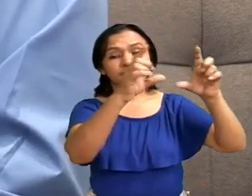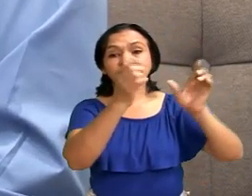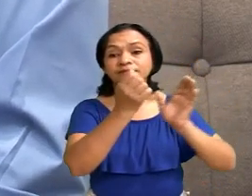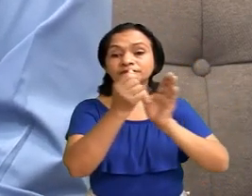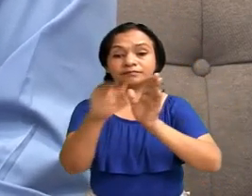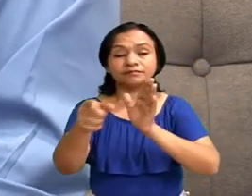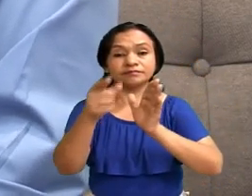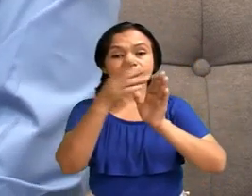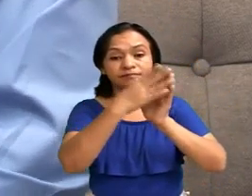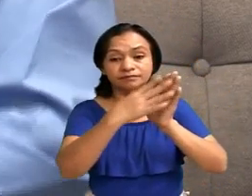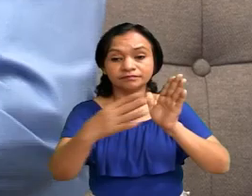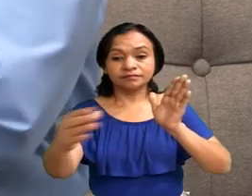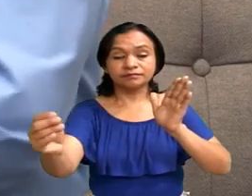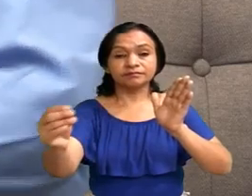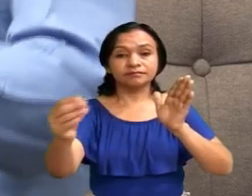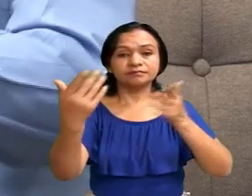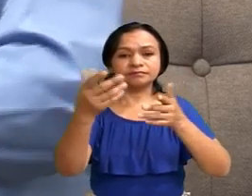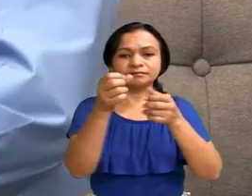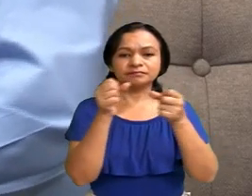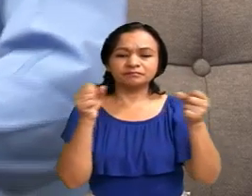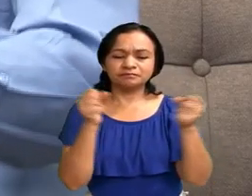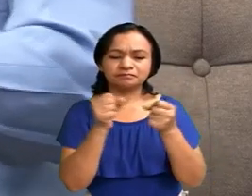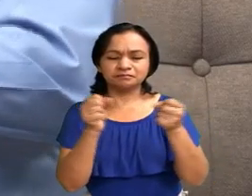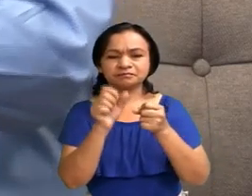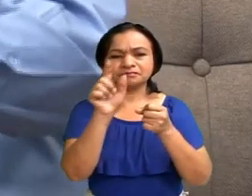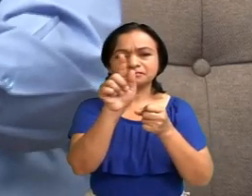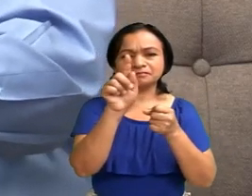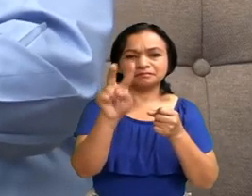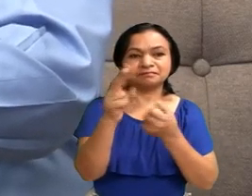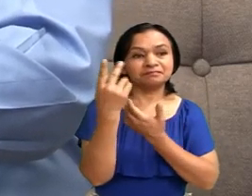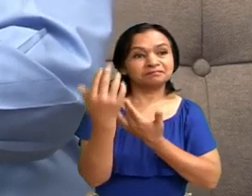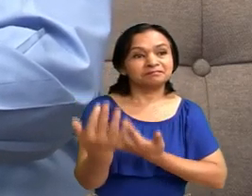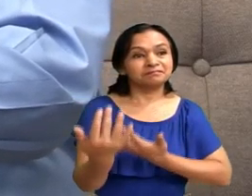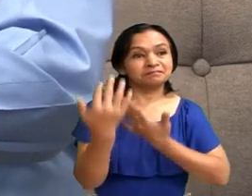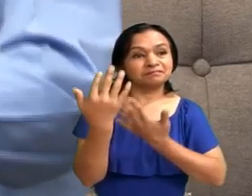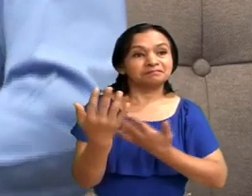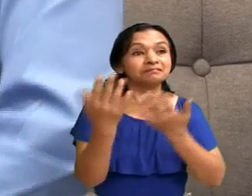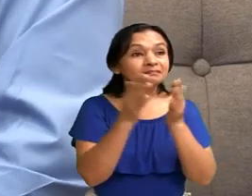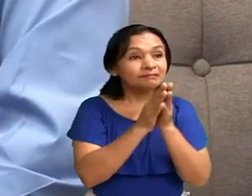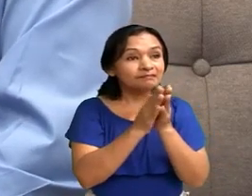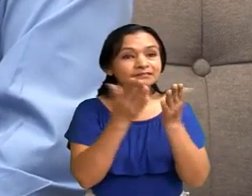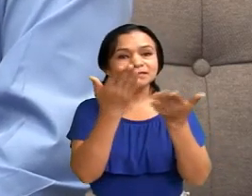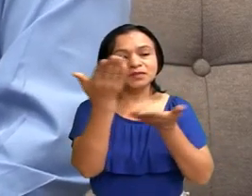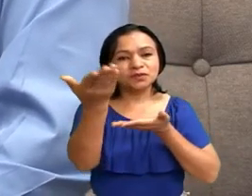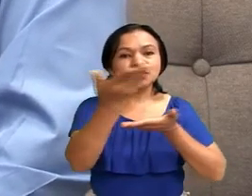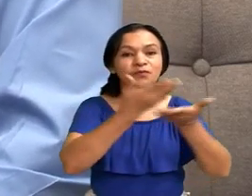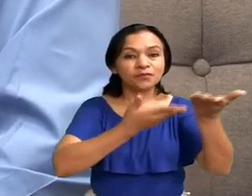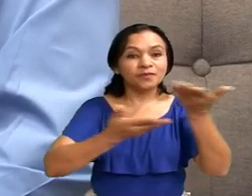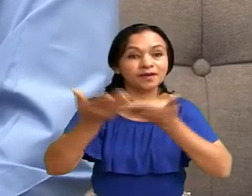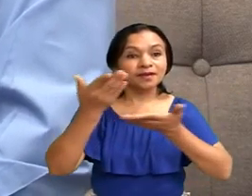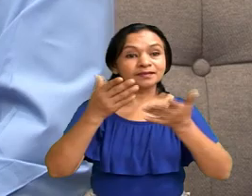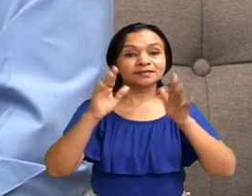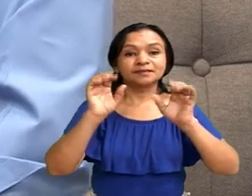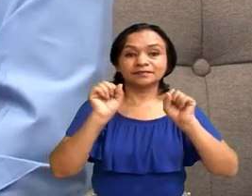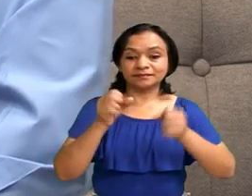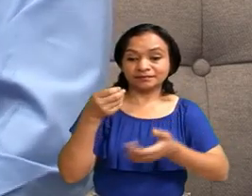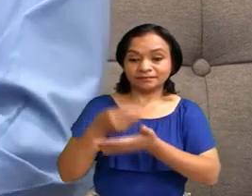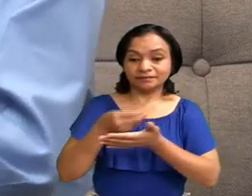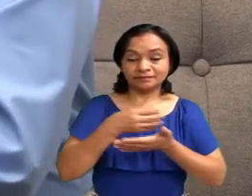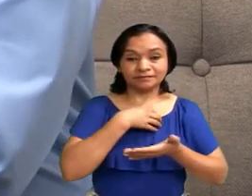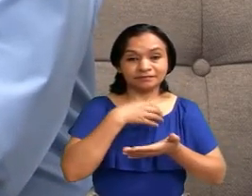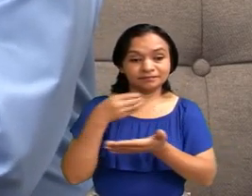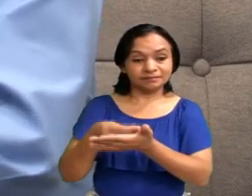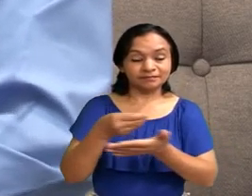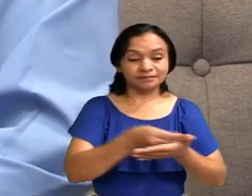servicio, ya todos ellos tenían refrigeradoras, televisores, esperando la energía. La confianza de esa inversión, ¿verdad?, que hicieron